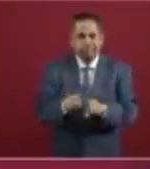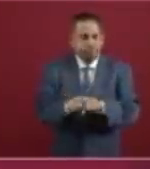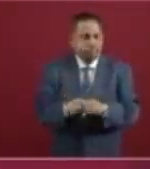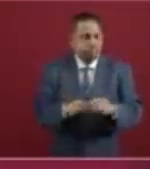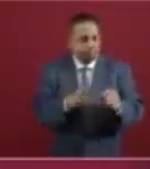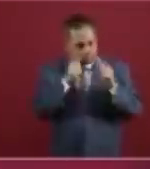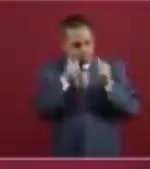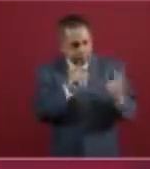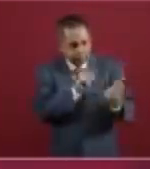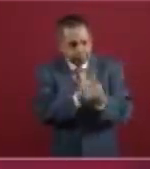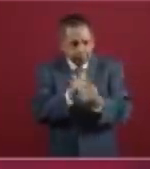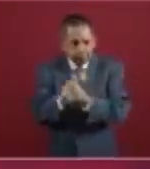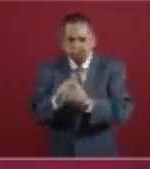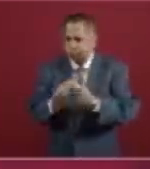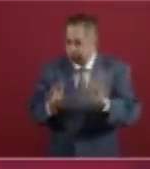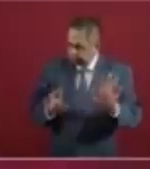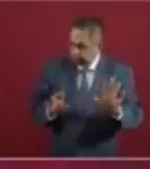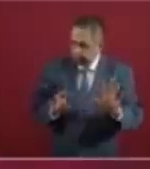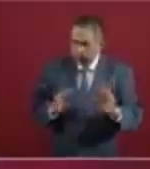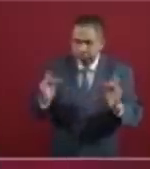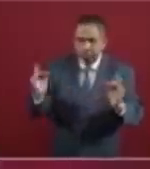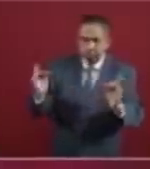recibirlos. Entonces,